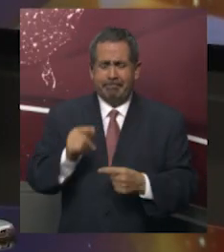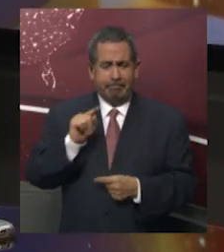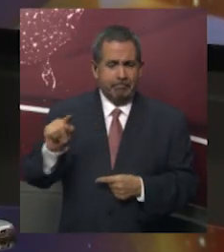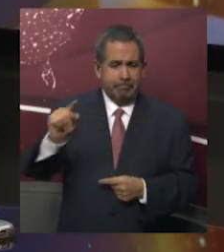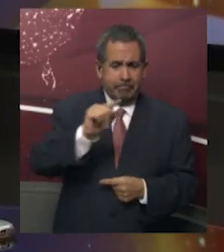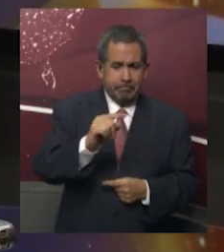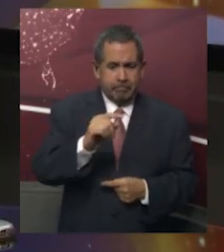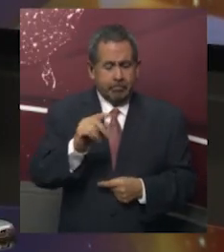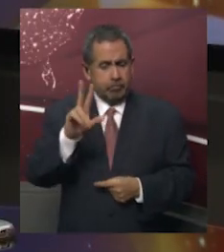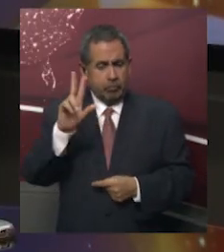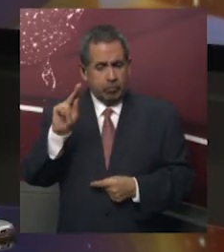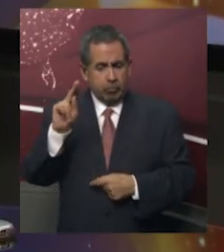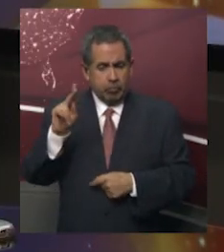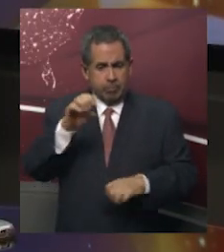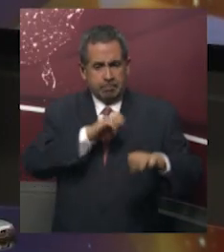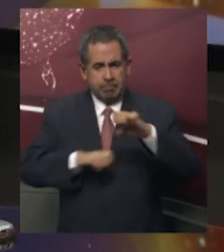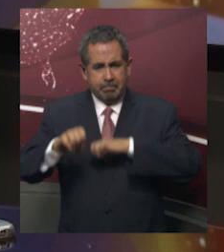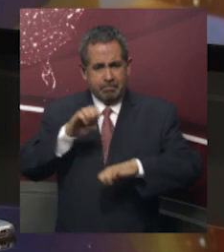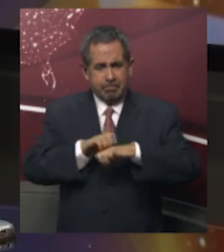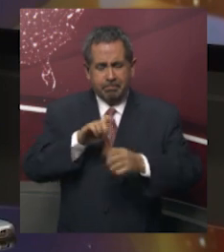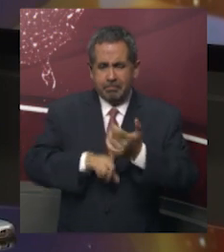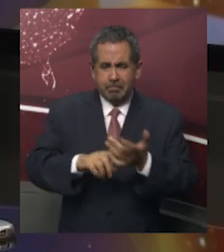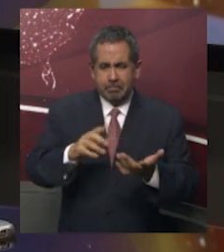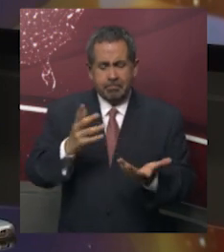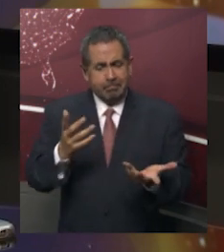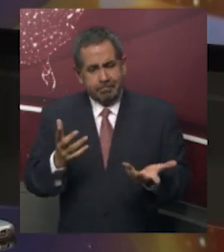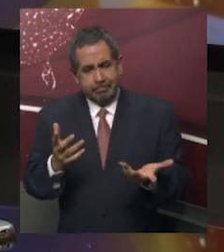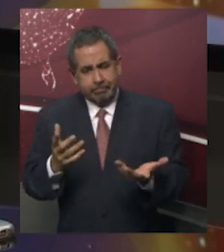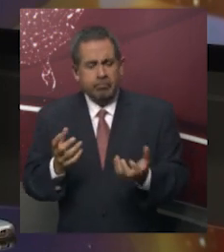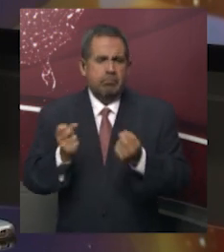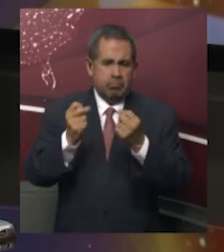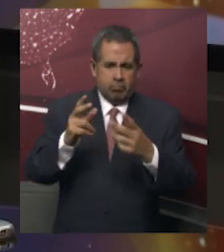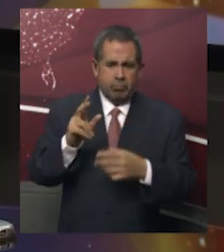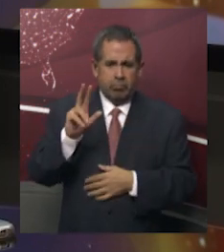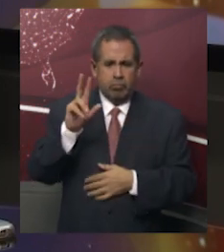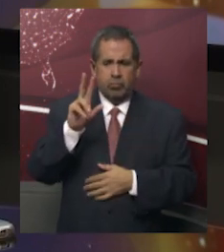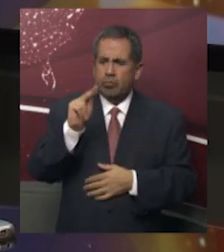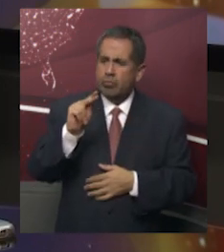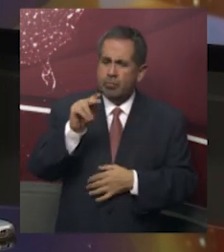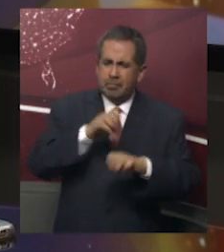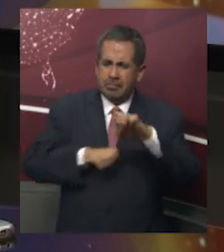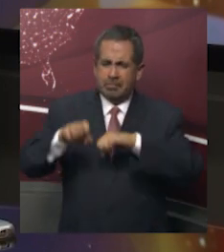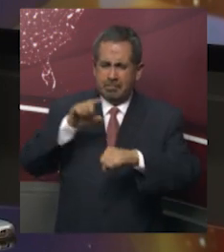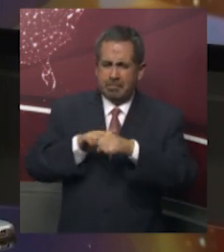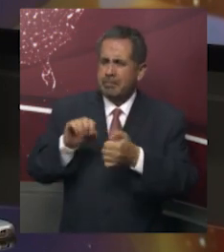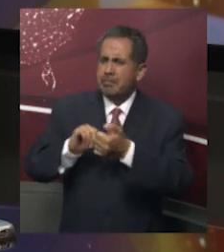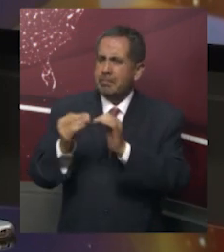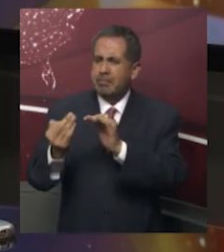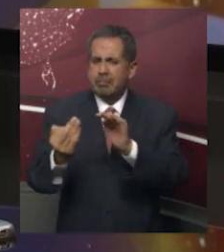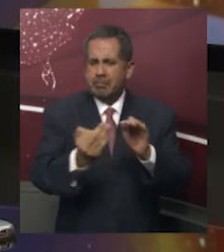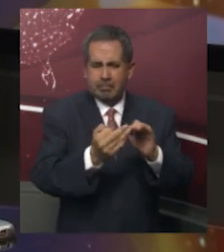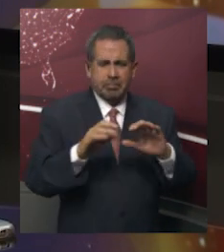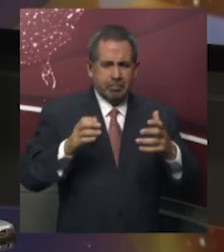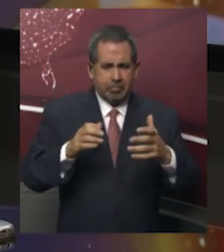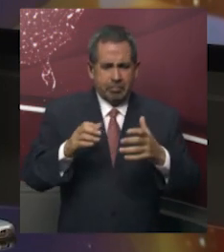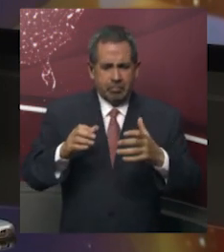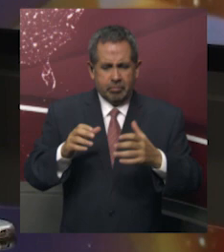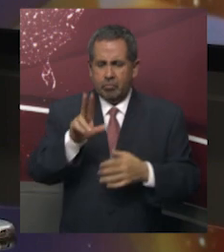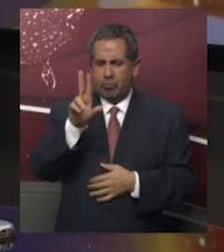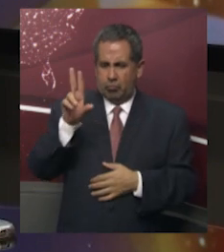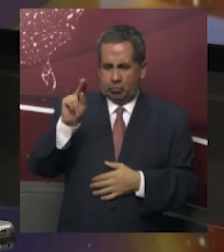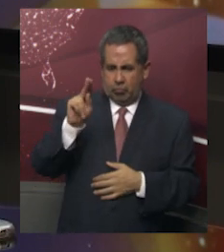mundo son 80 nuestras embajadas, muchas de ellas con sus concurrencias, pero en general el contacto más inmediato con